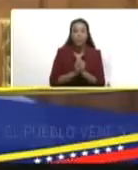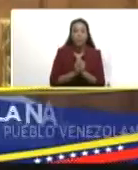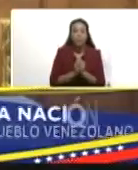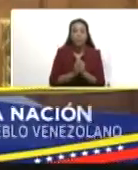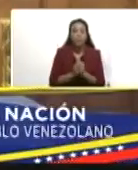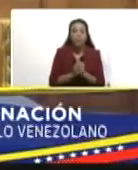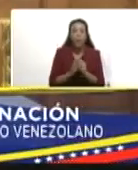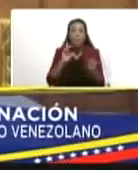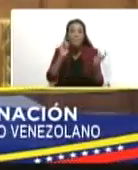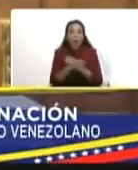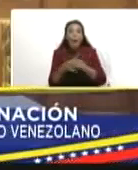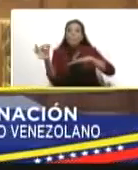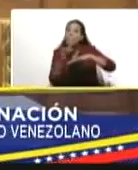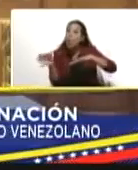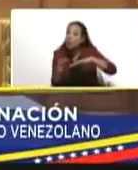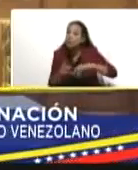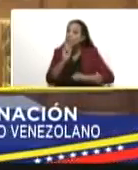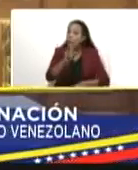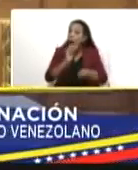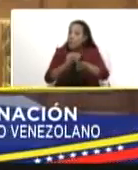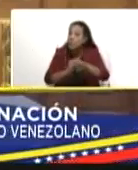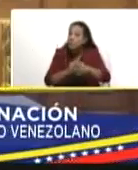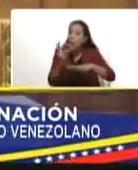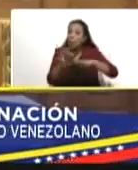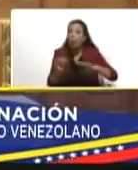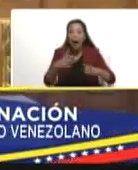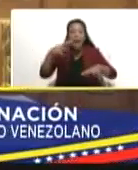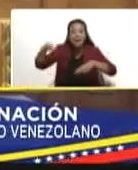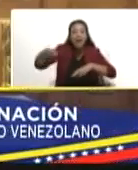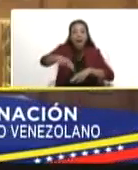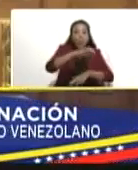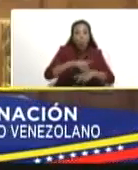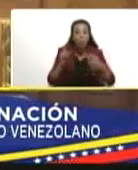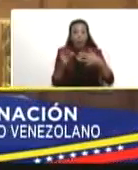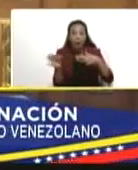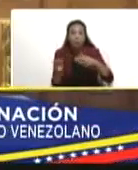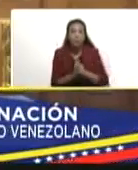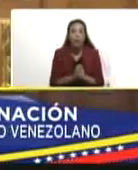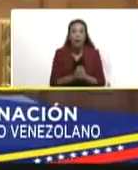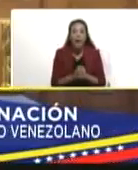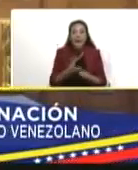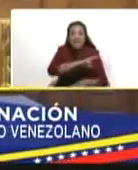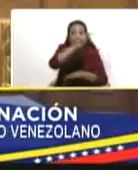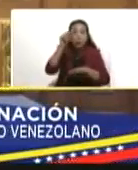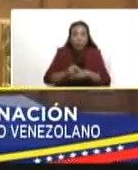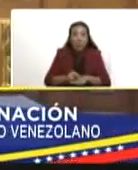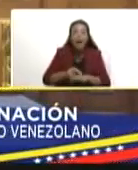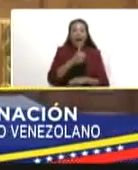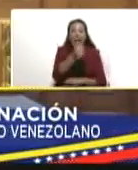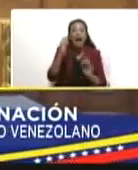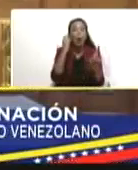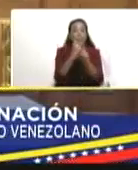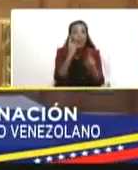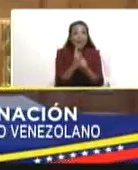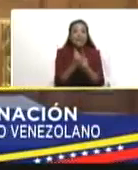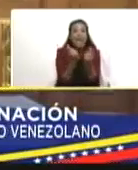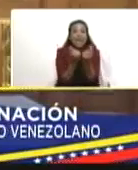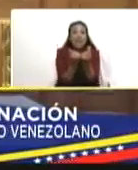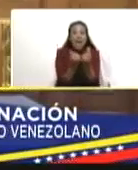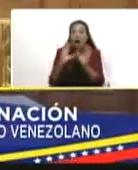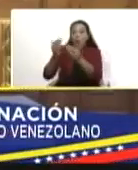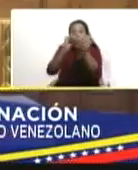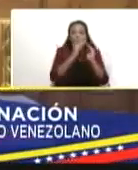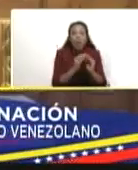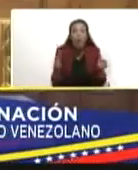municipal municipal regional y nacional de competenci y recursos a las